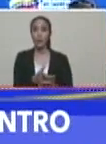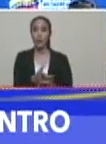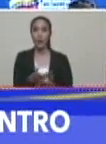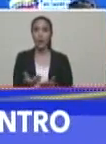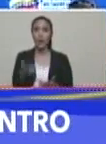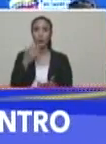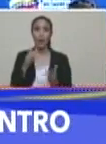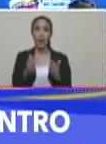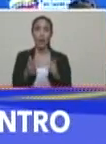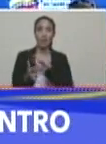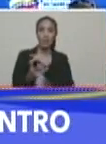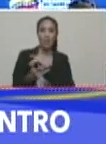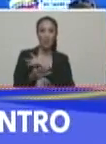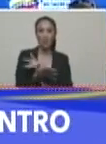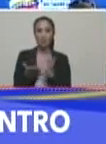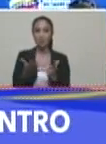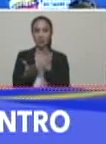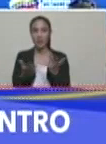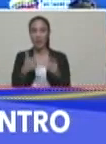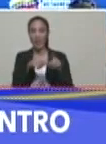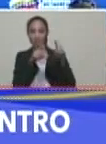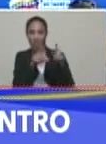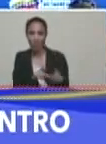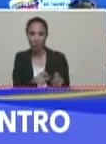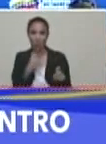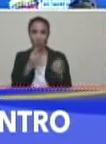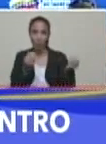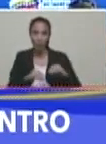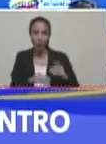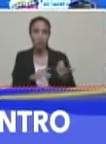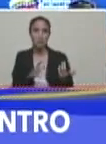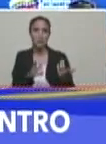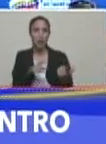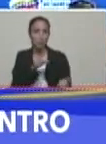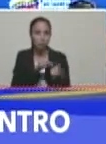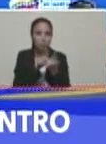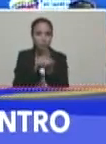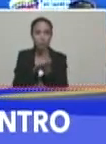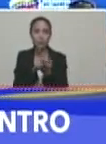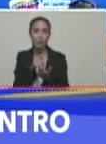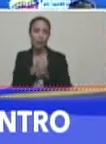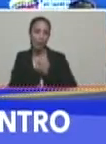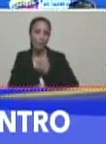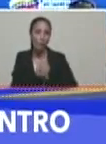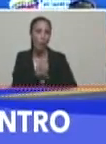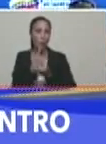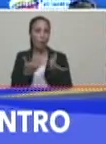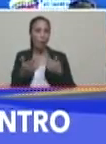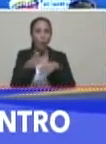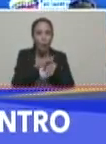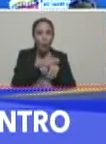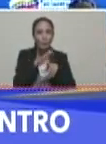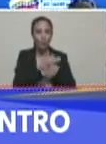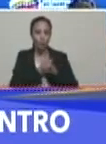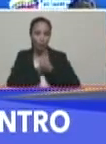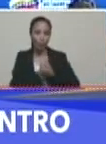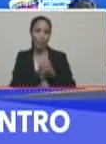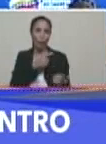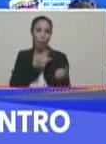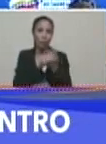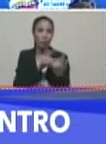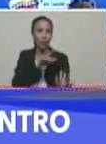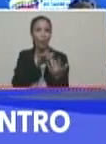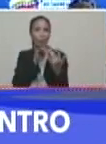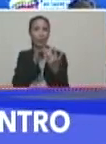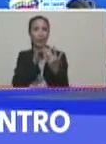vista técnico de salud, sino lleva la atención del amor del médico y la médica que